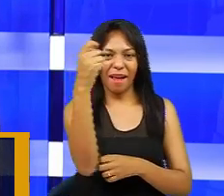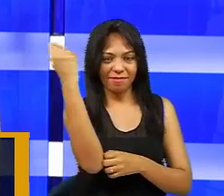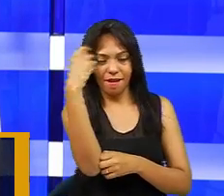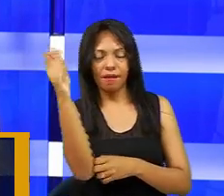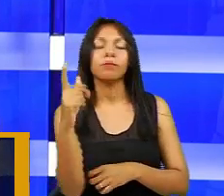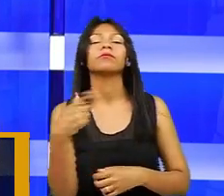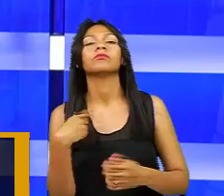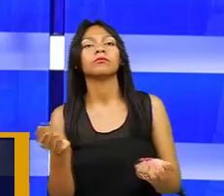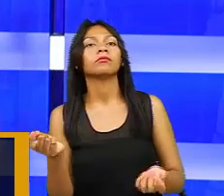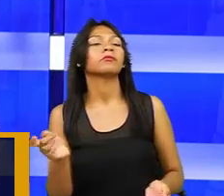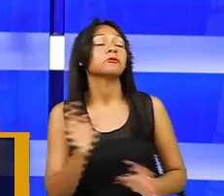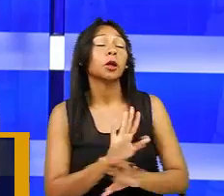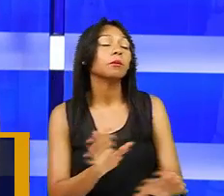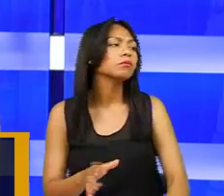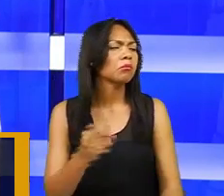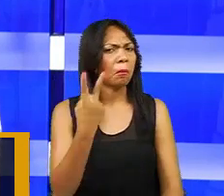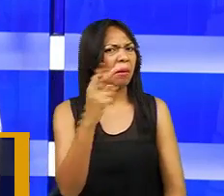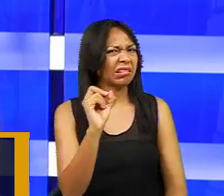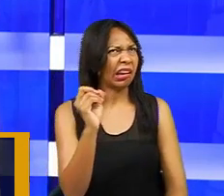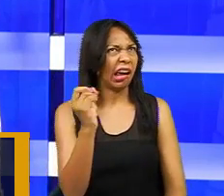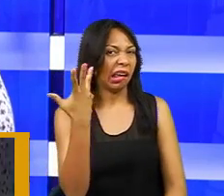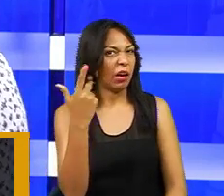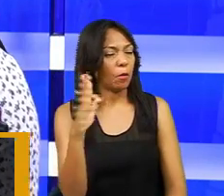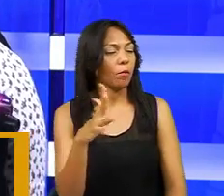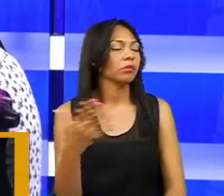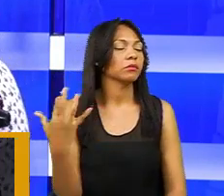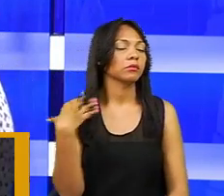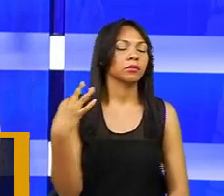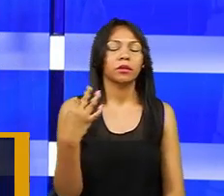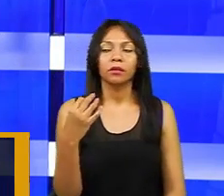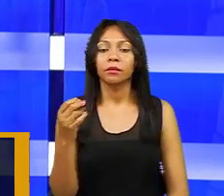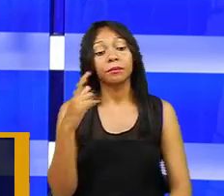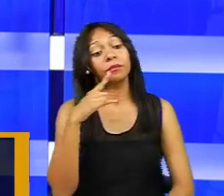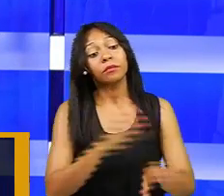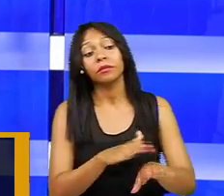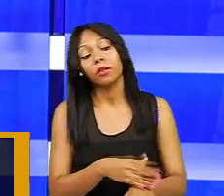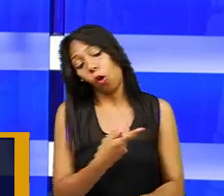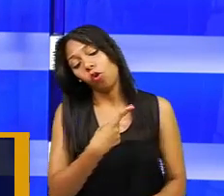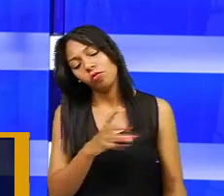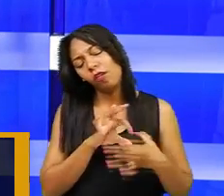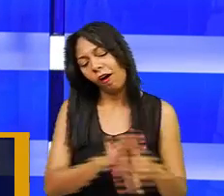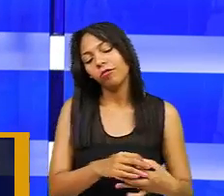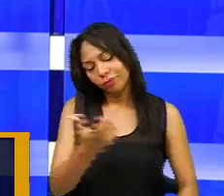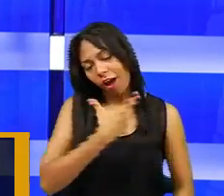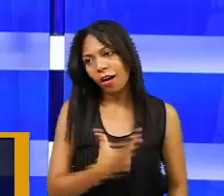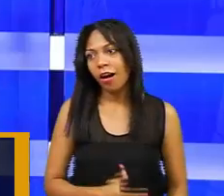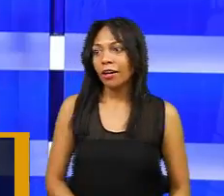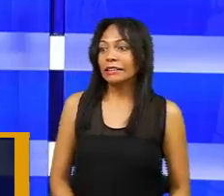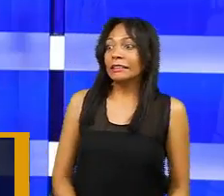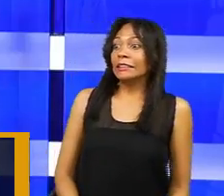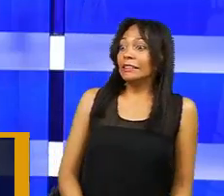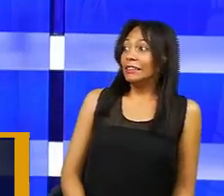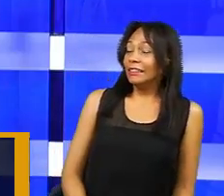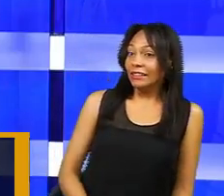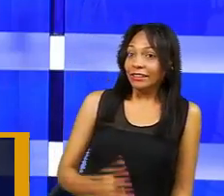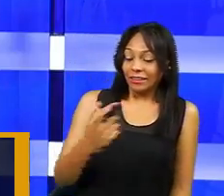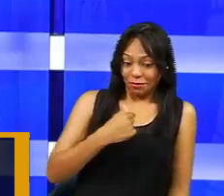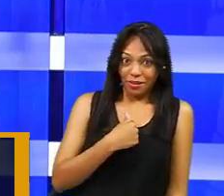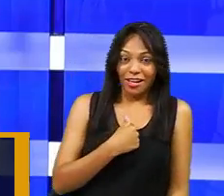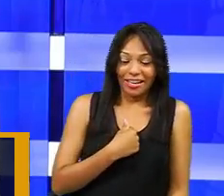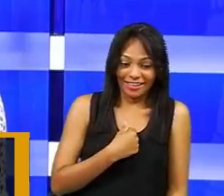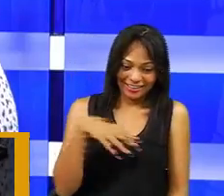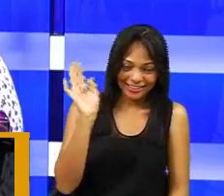aproximadamente hace 20 días me hace oficial la propuesta de que seamos pareja musical y yo contento sabiendo que